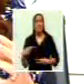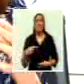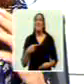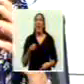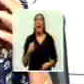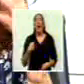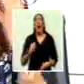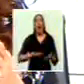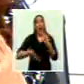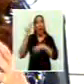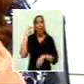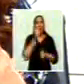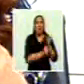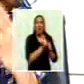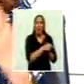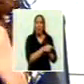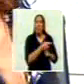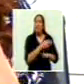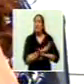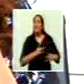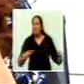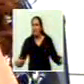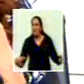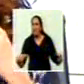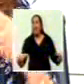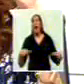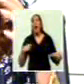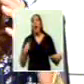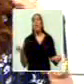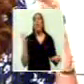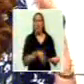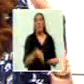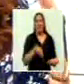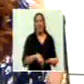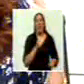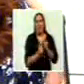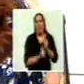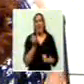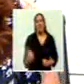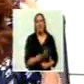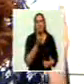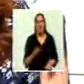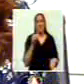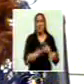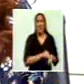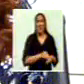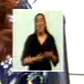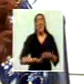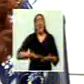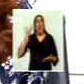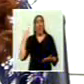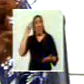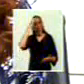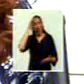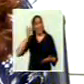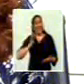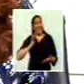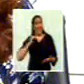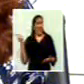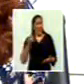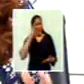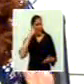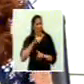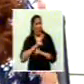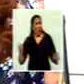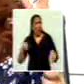Porque si alguien hubiera dicho hace apenas 12 años atrás que íbamos a estar con